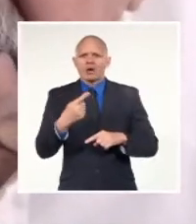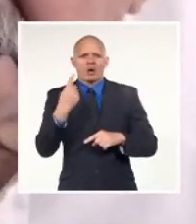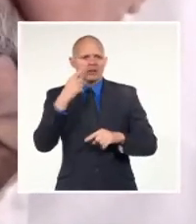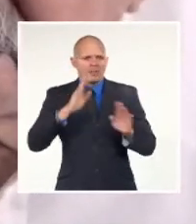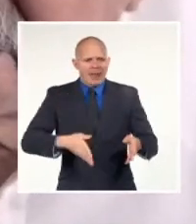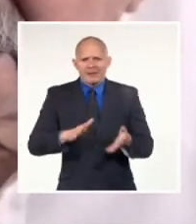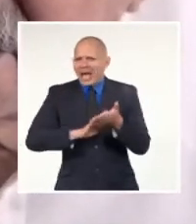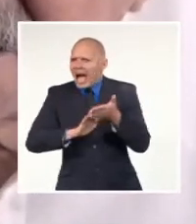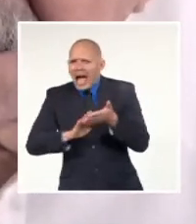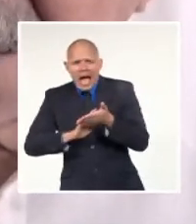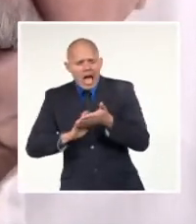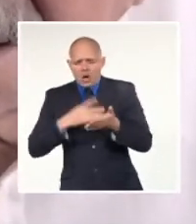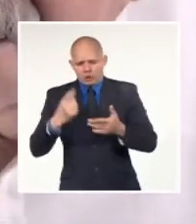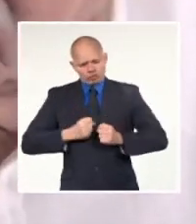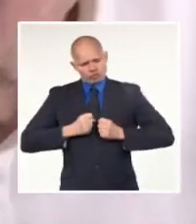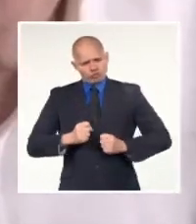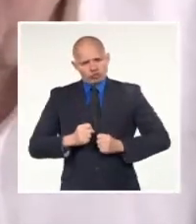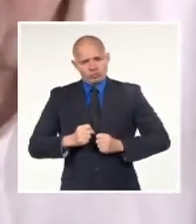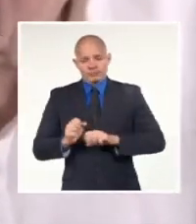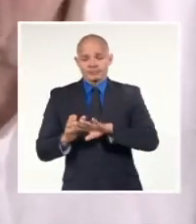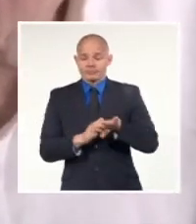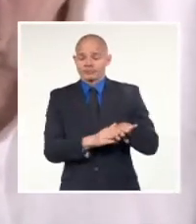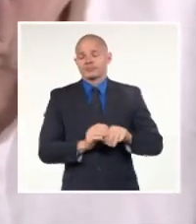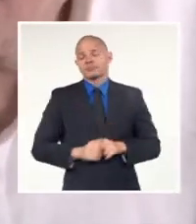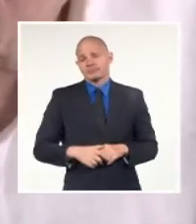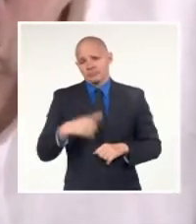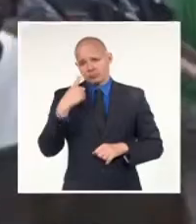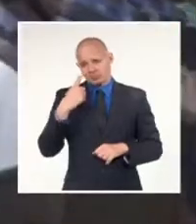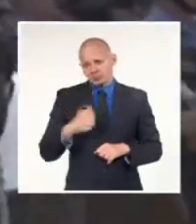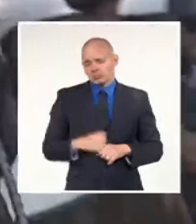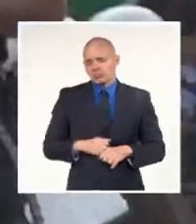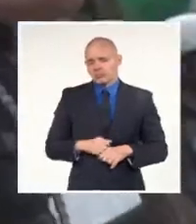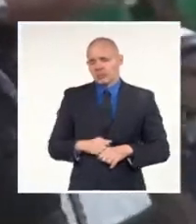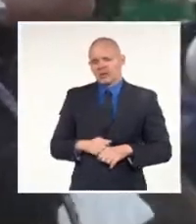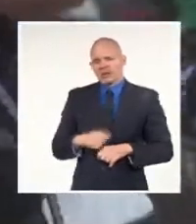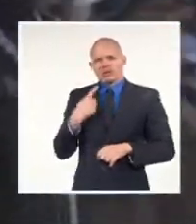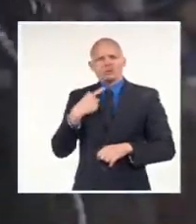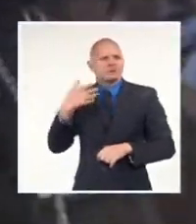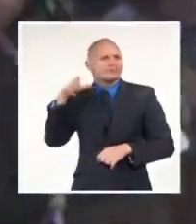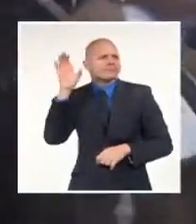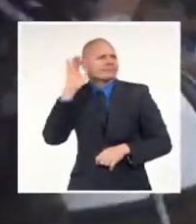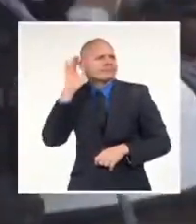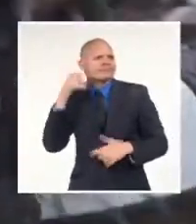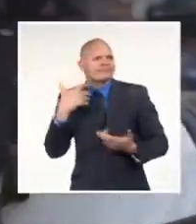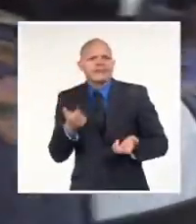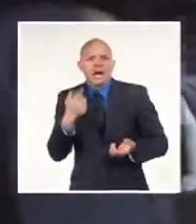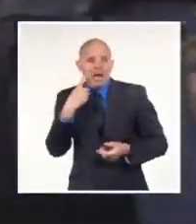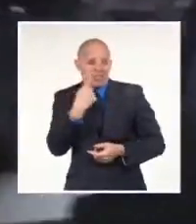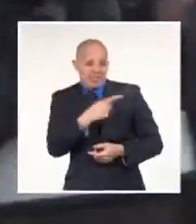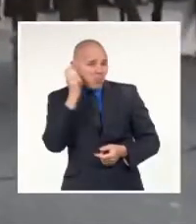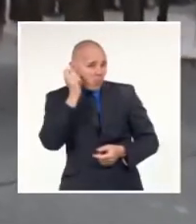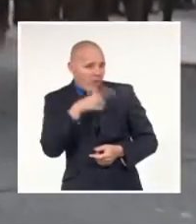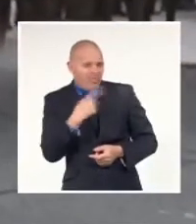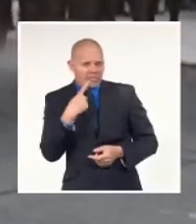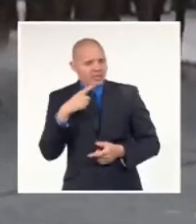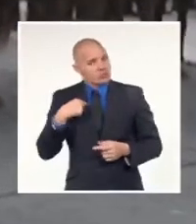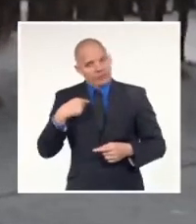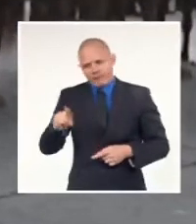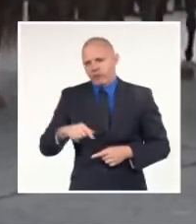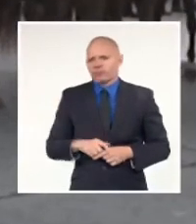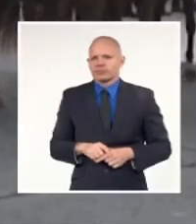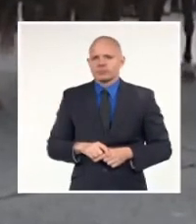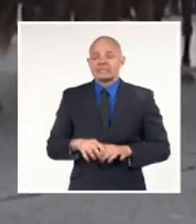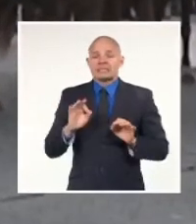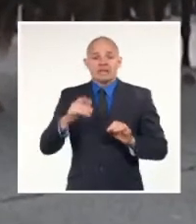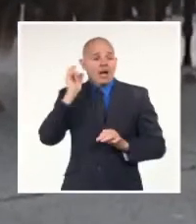a María de Los Ángeles, yo voy para allá, tengo que ir para allá. Entonces nos vamos, María de Los Ángeles